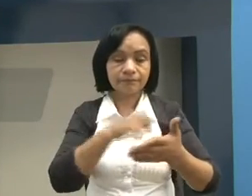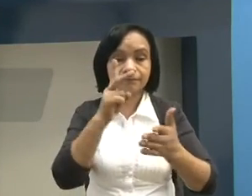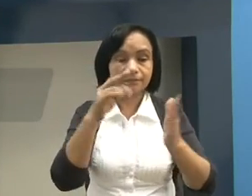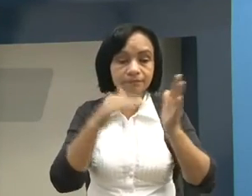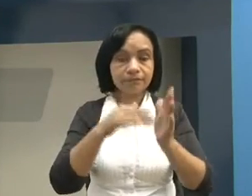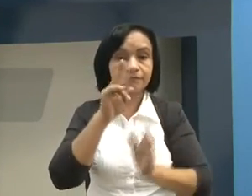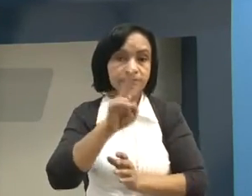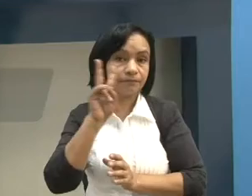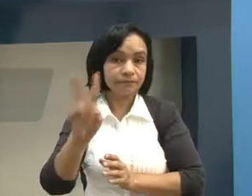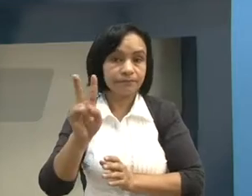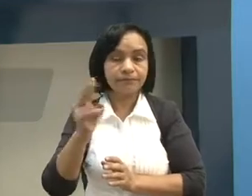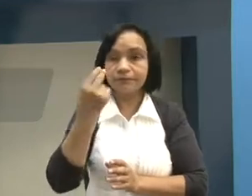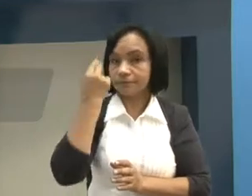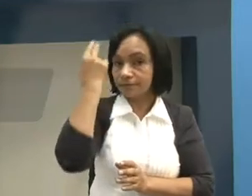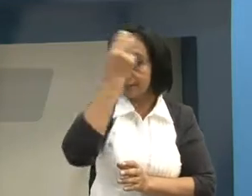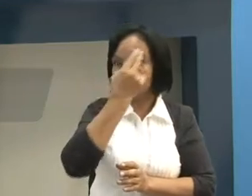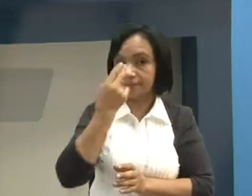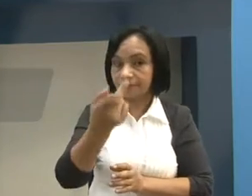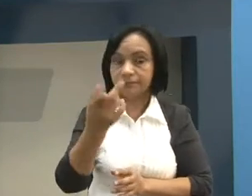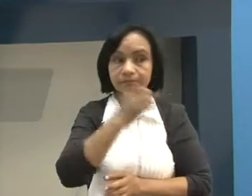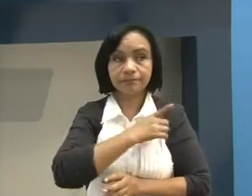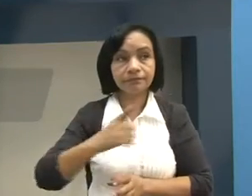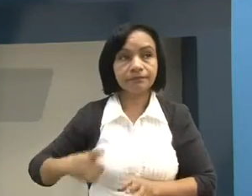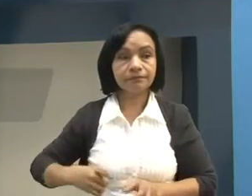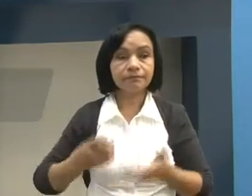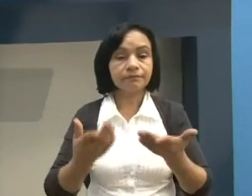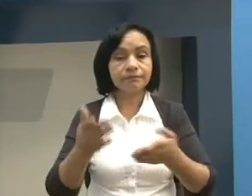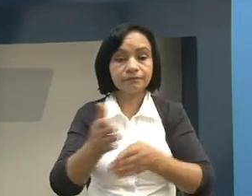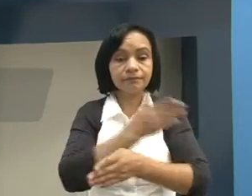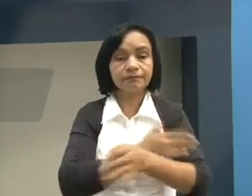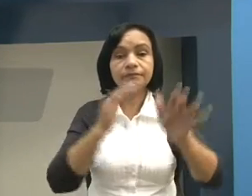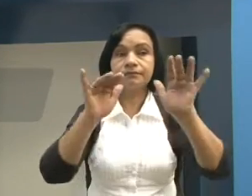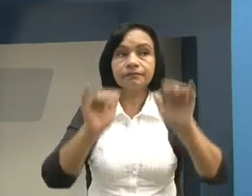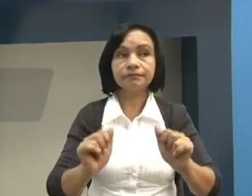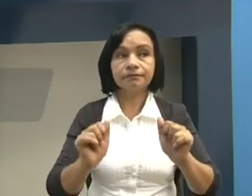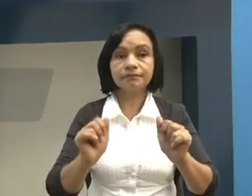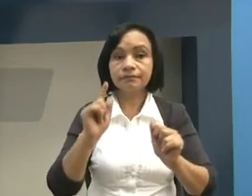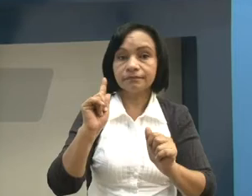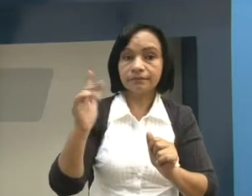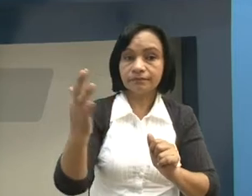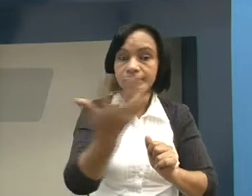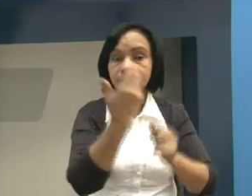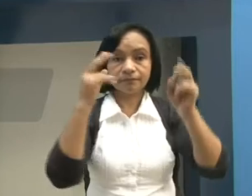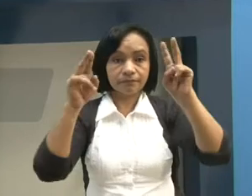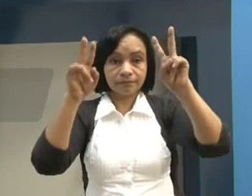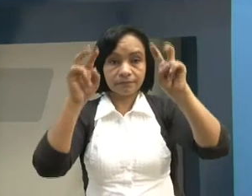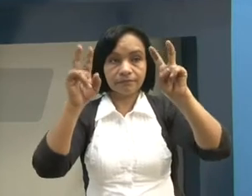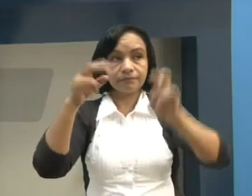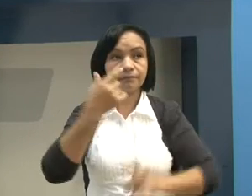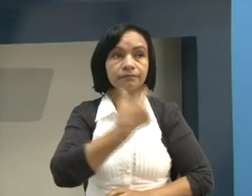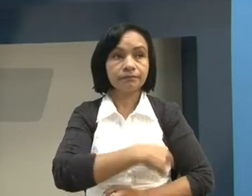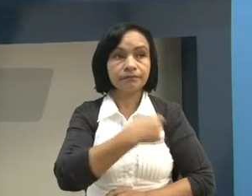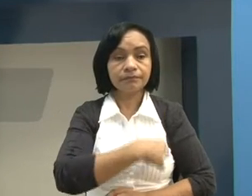2022. Diputado, consultarle respecto a un tema muy importante en el cual ya nos ha adentrado usted, y es todos los ambientes escolares en